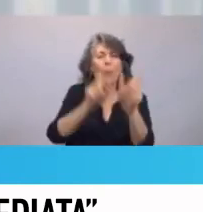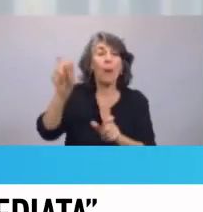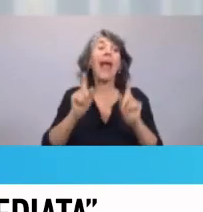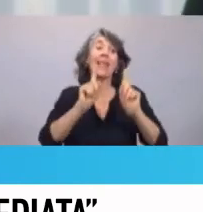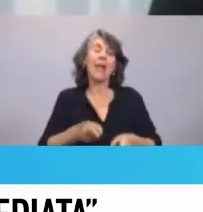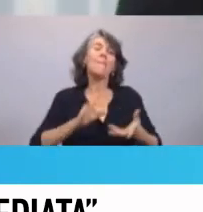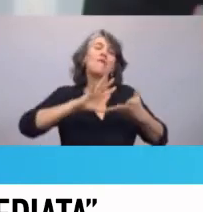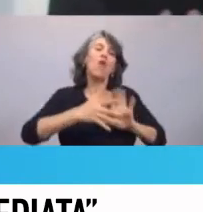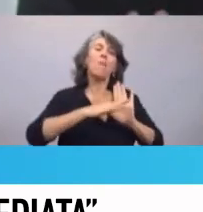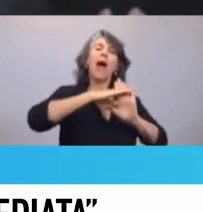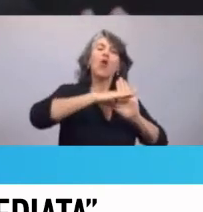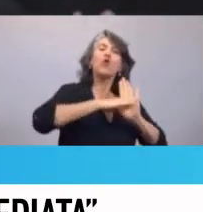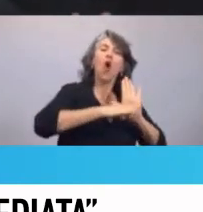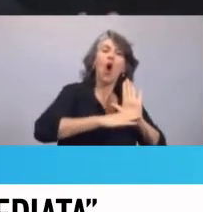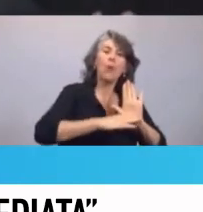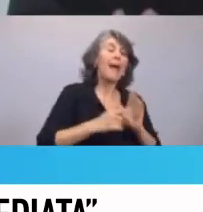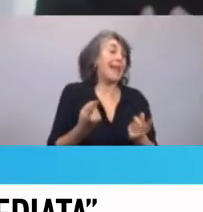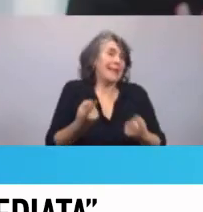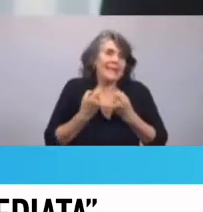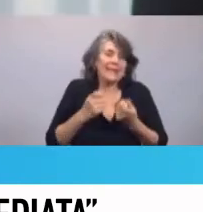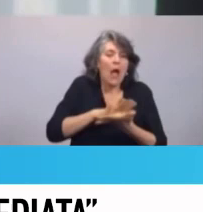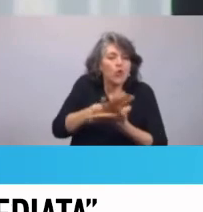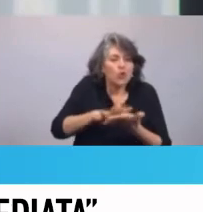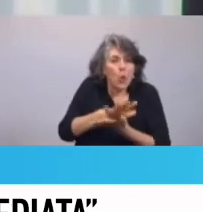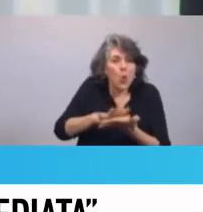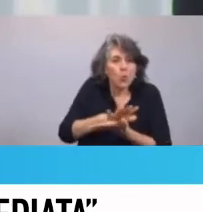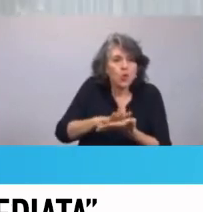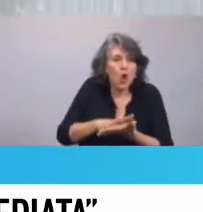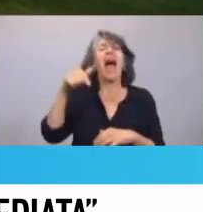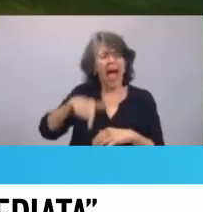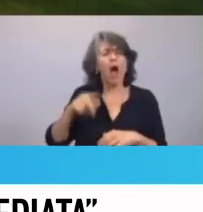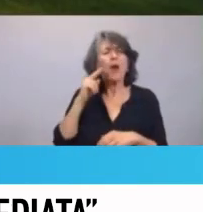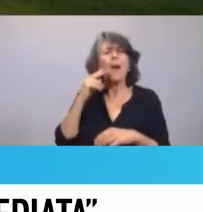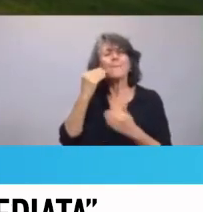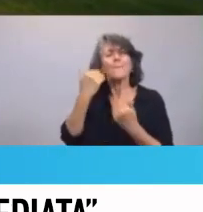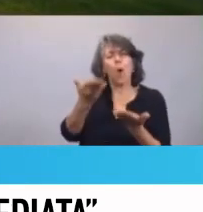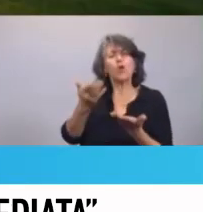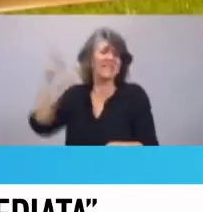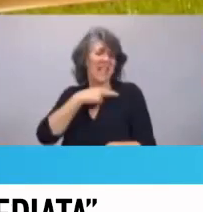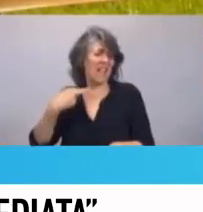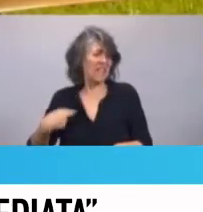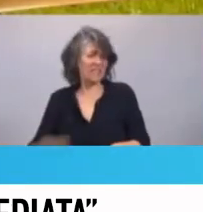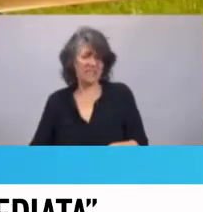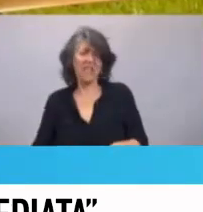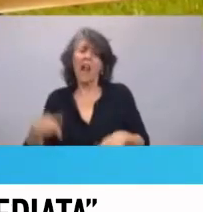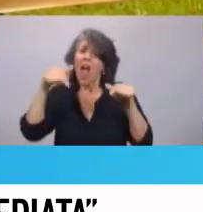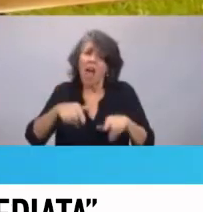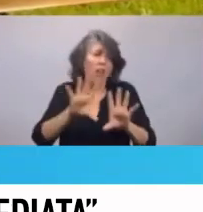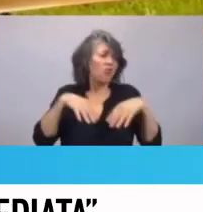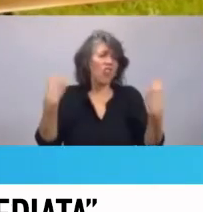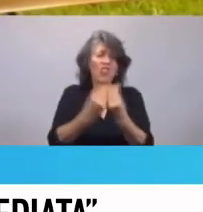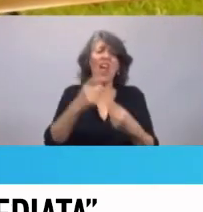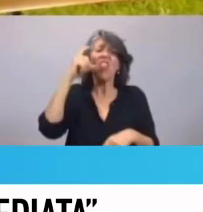eran impedimentos que si no se saldaban no se iba a poder llegar al día de hoy a partir de este momento yo creo que